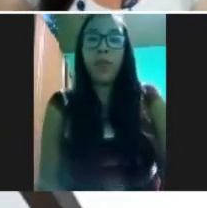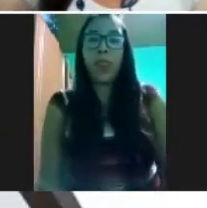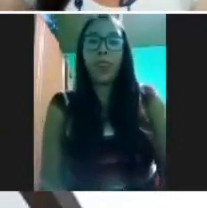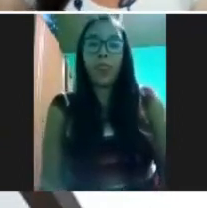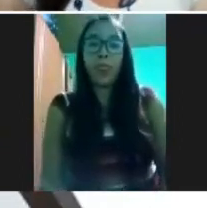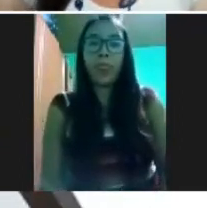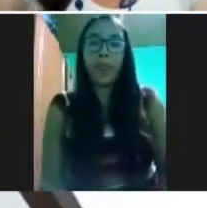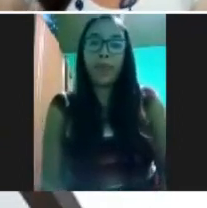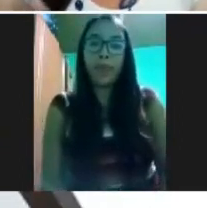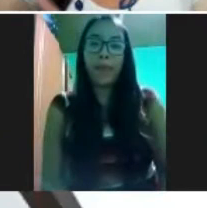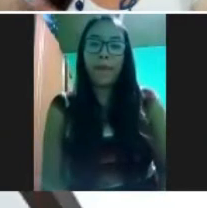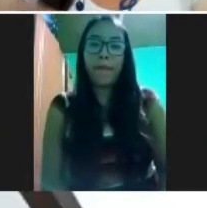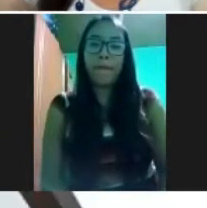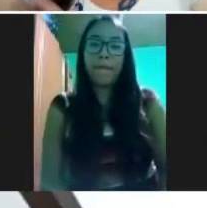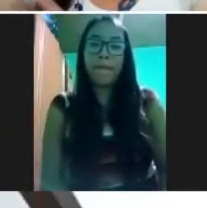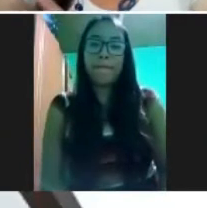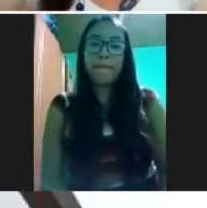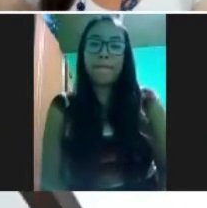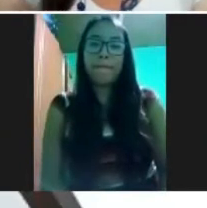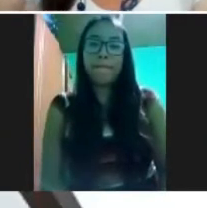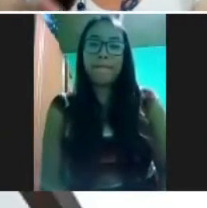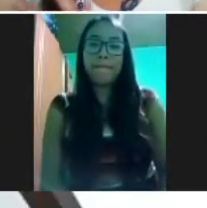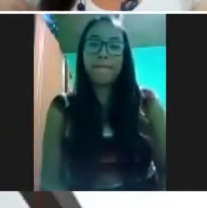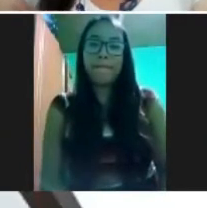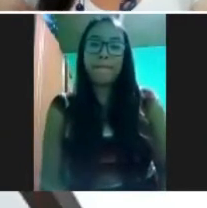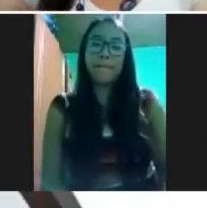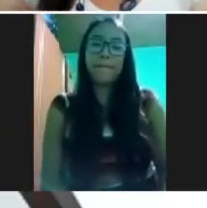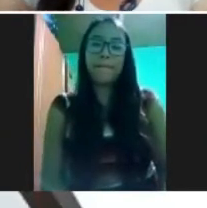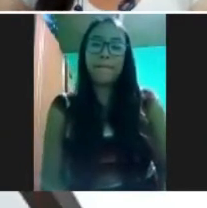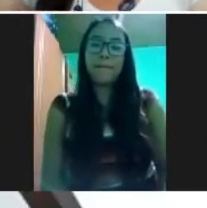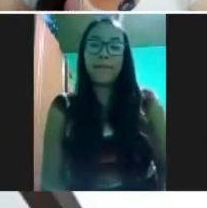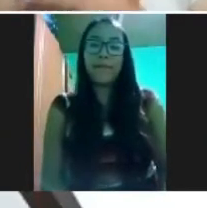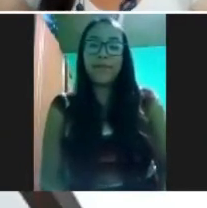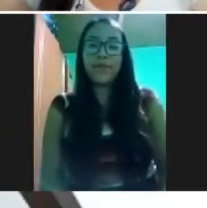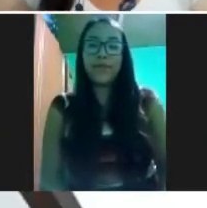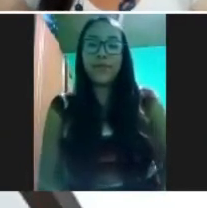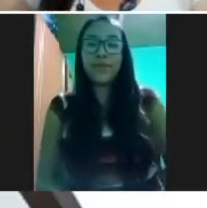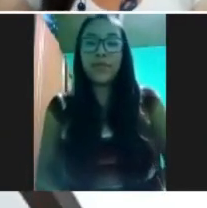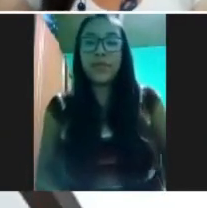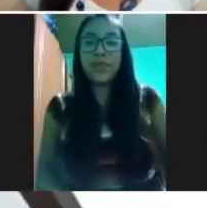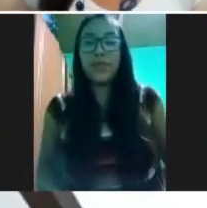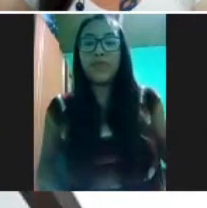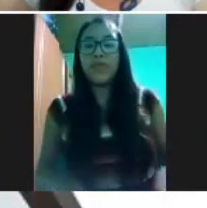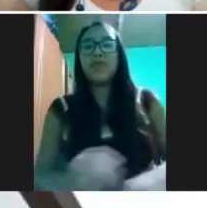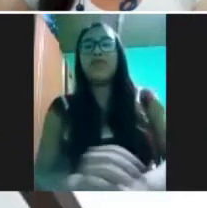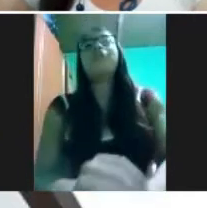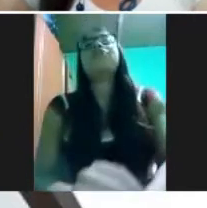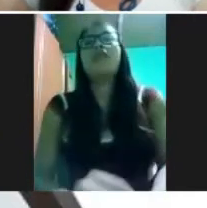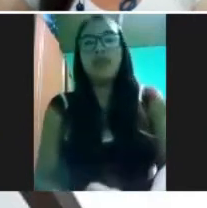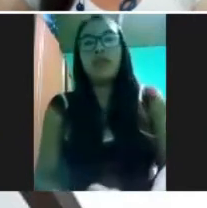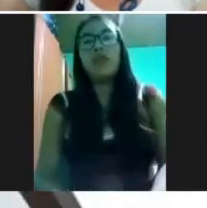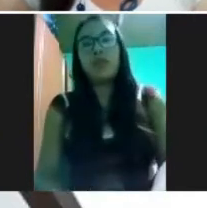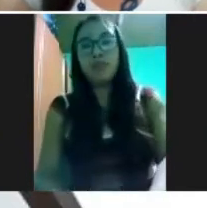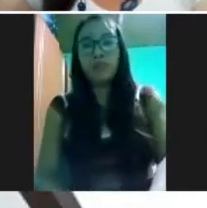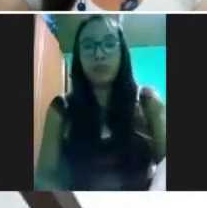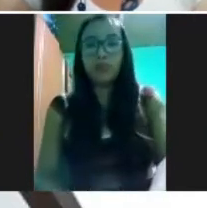pues es sabido de que menos del 1% del Producto Interno Bruto es utilizado, ¿verdad?, para